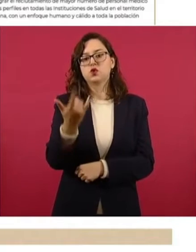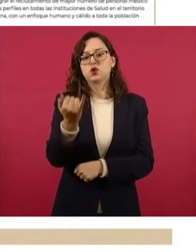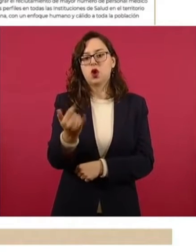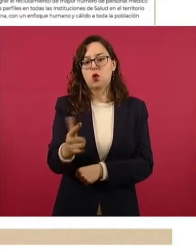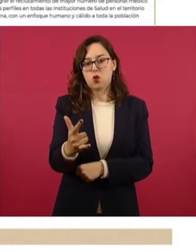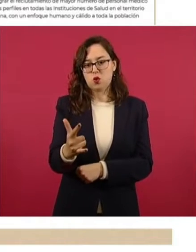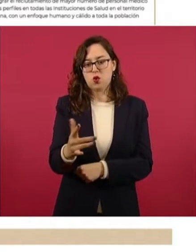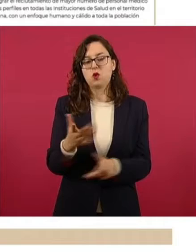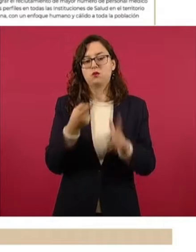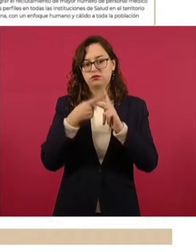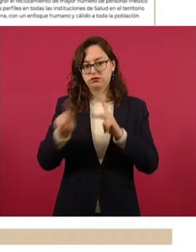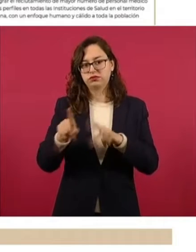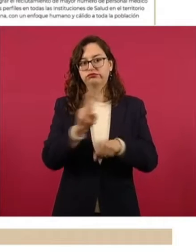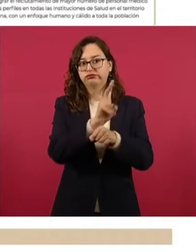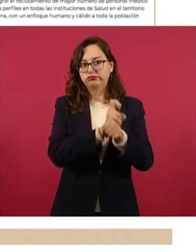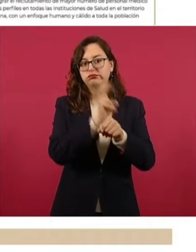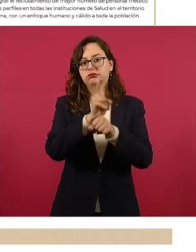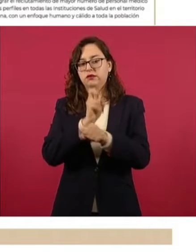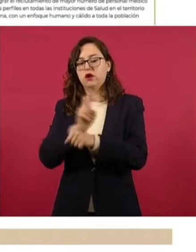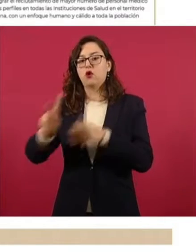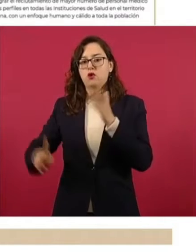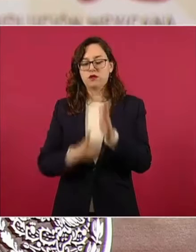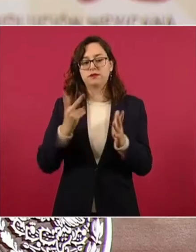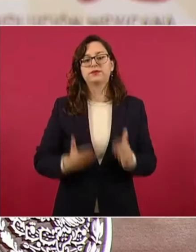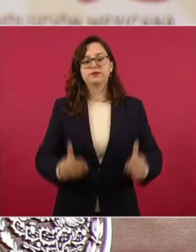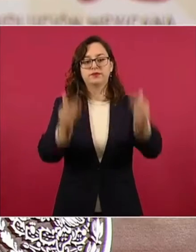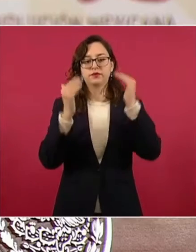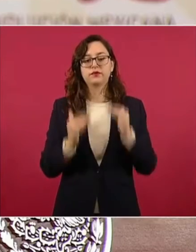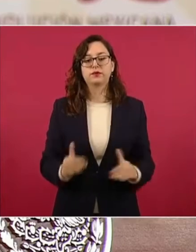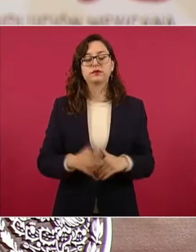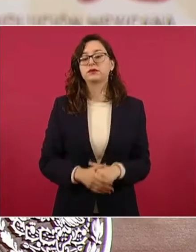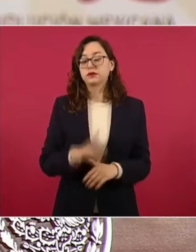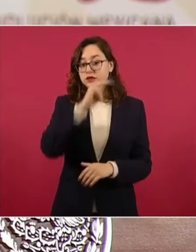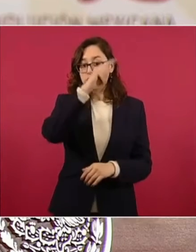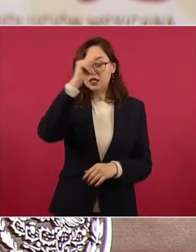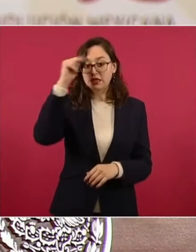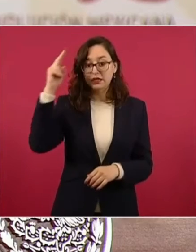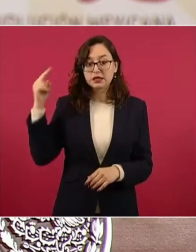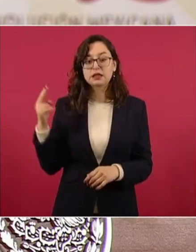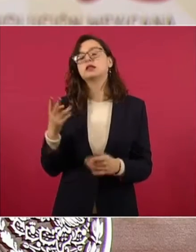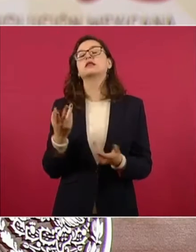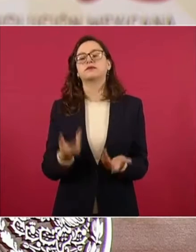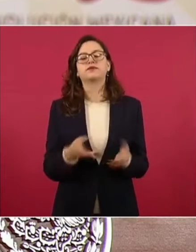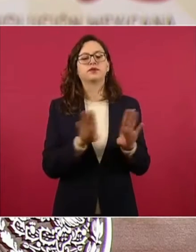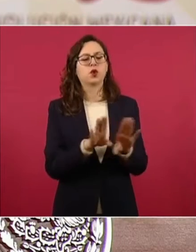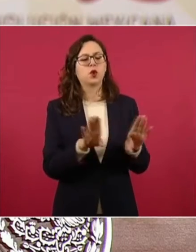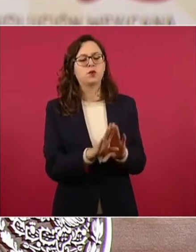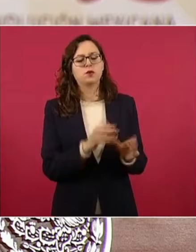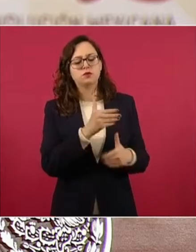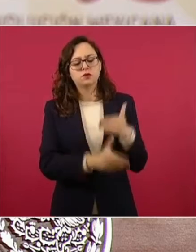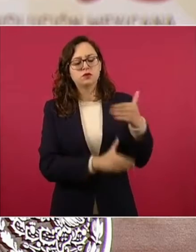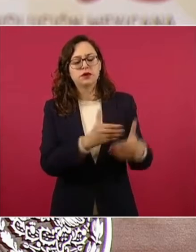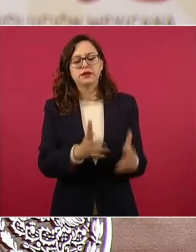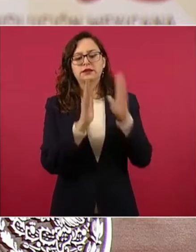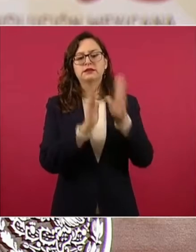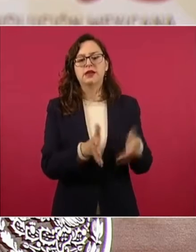temas de avance en 4 estados, empezamos con Nayarit, donde ya se están operando el 100% de las unidades de primer y